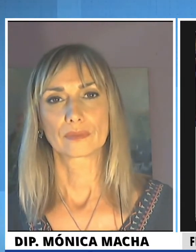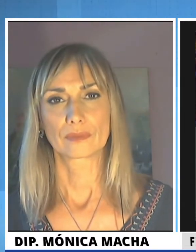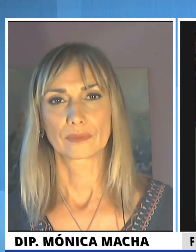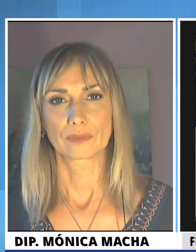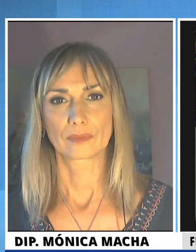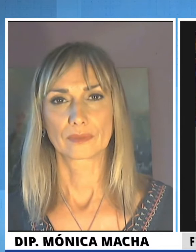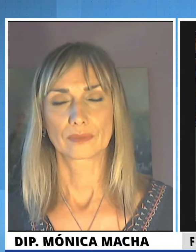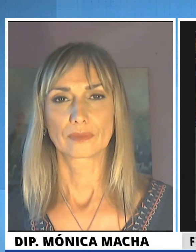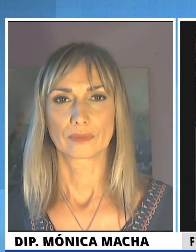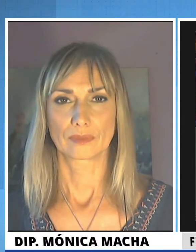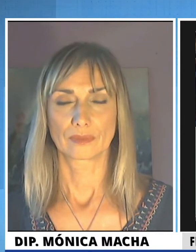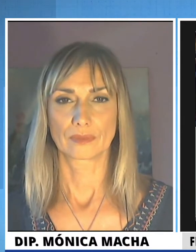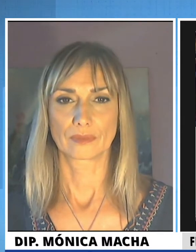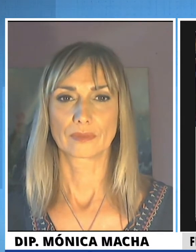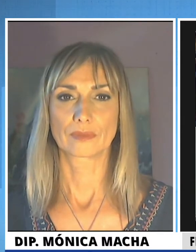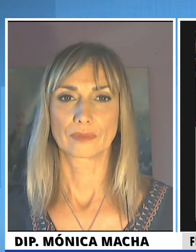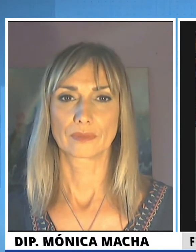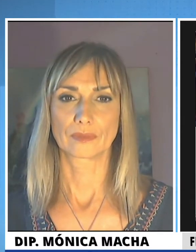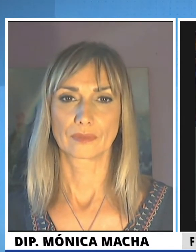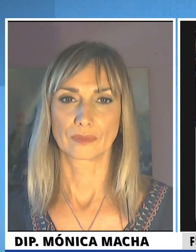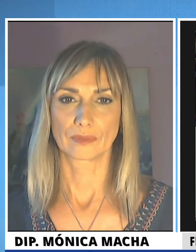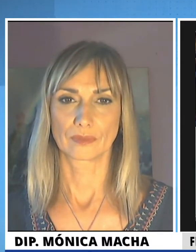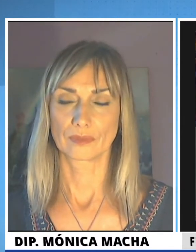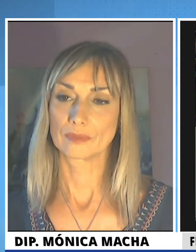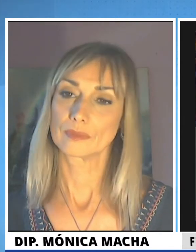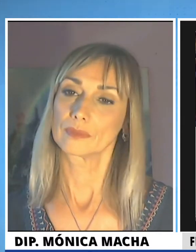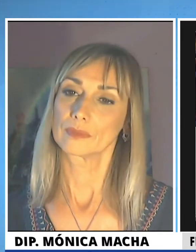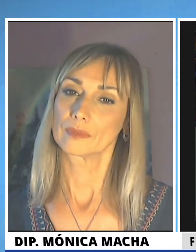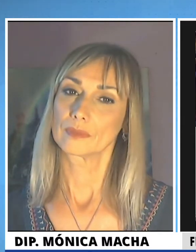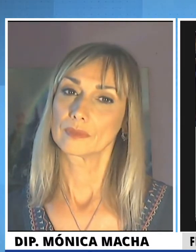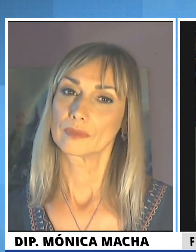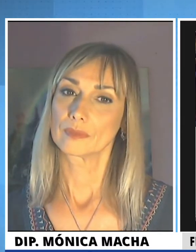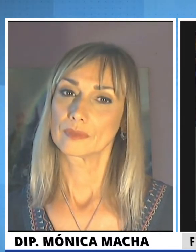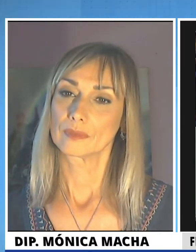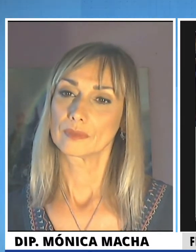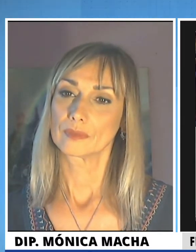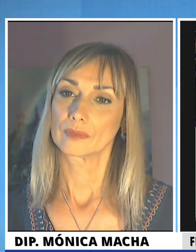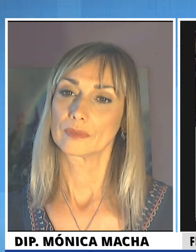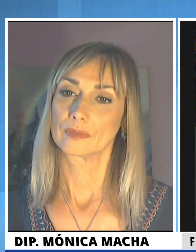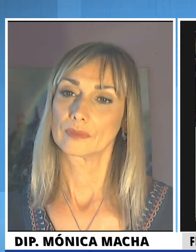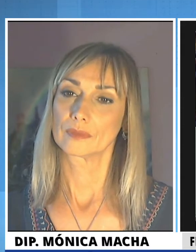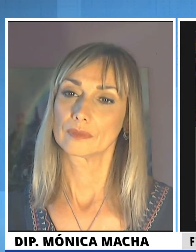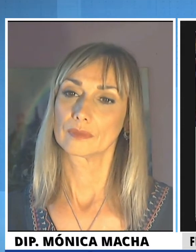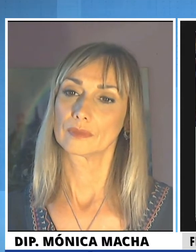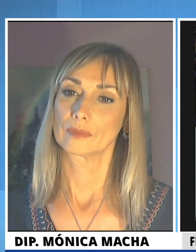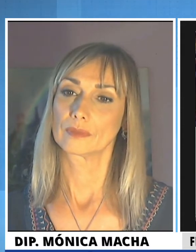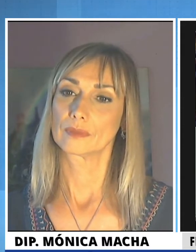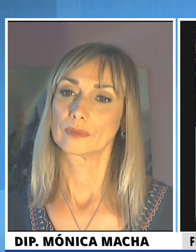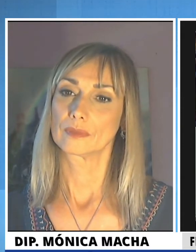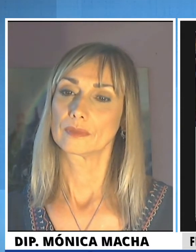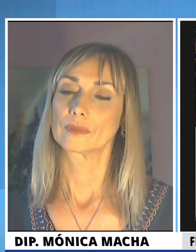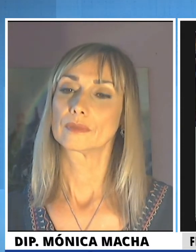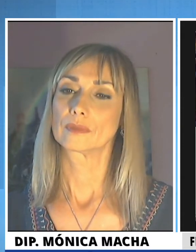institucionales, si se mantiene así o si habría que hacer una modificación para que ese proyecto realmente sea eficaz. Perfecto. Ese es un